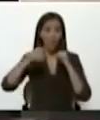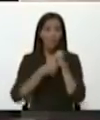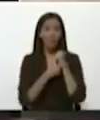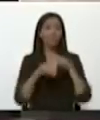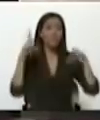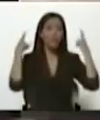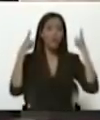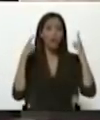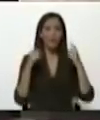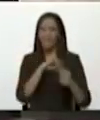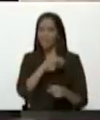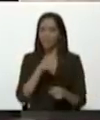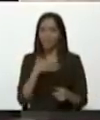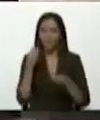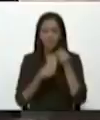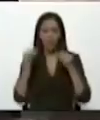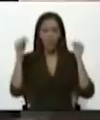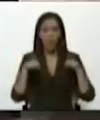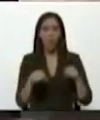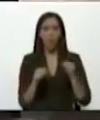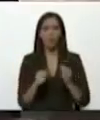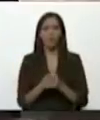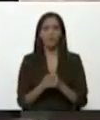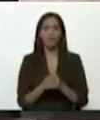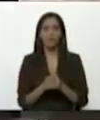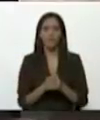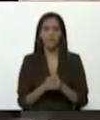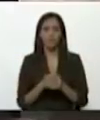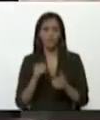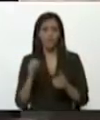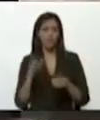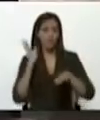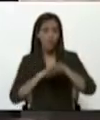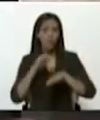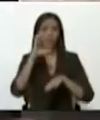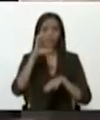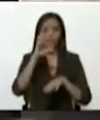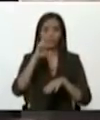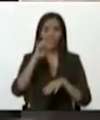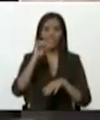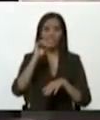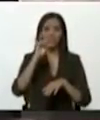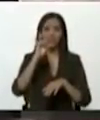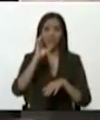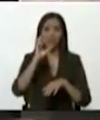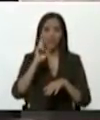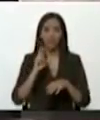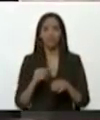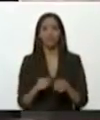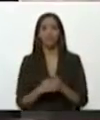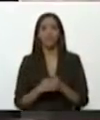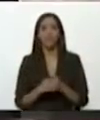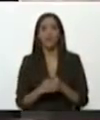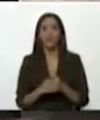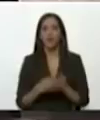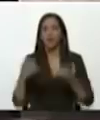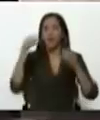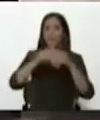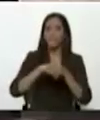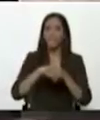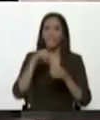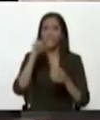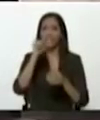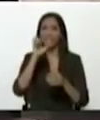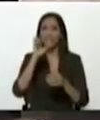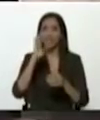quiso hacer hoy, una obra maquiavélica de Christopher, ¿verdad? ¿O cuál fue la otra obra de Christopher en el Sebin? Sacar